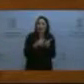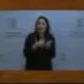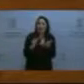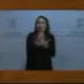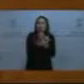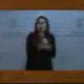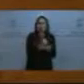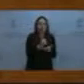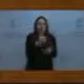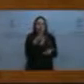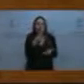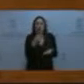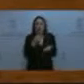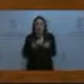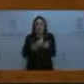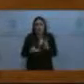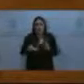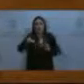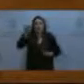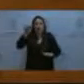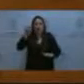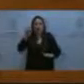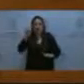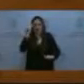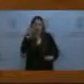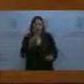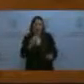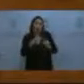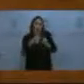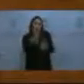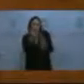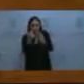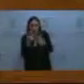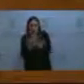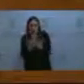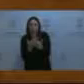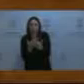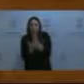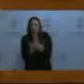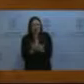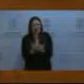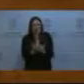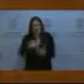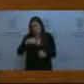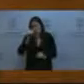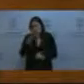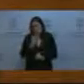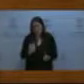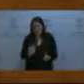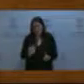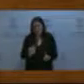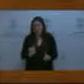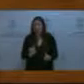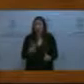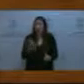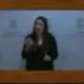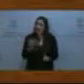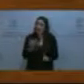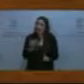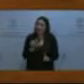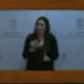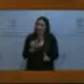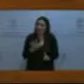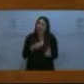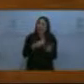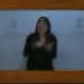cargas impositivas, como por parte de algunos grupos parlamentarios se pide, sino que también tienen que venir no solamente de